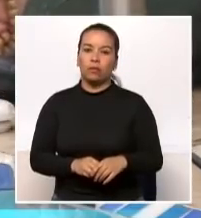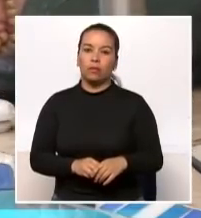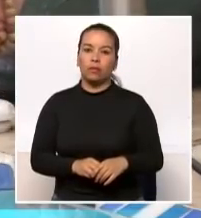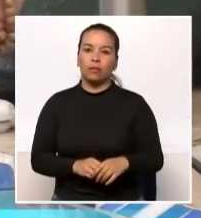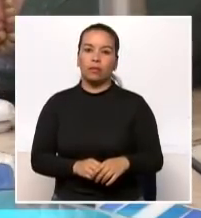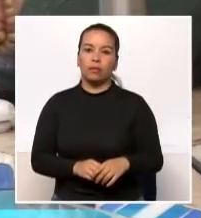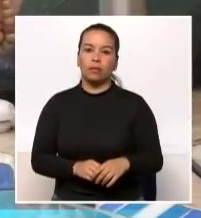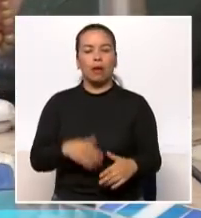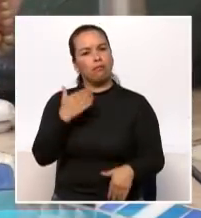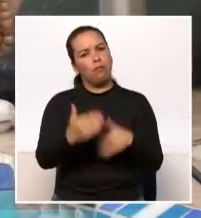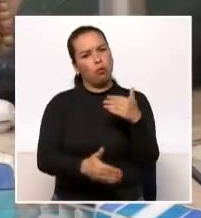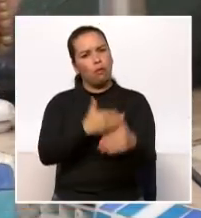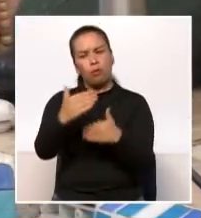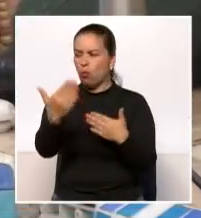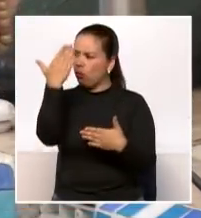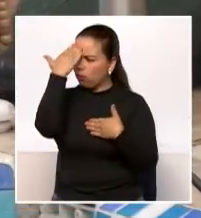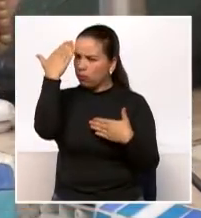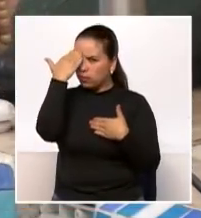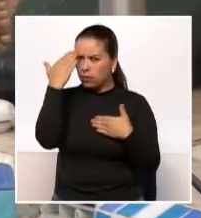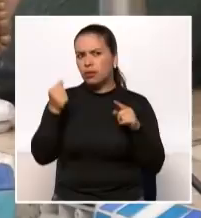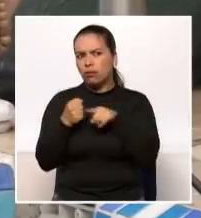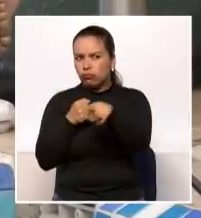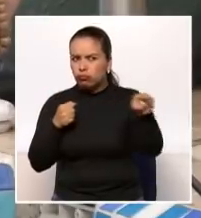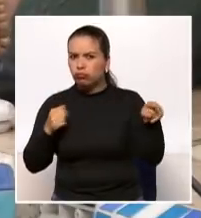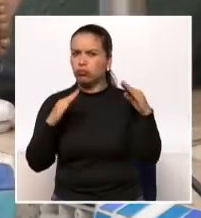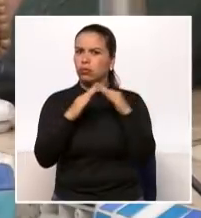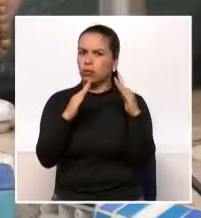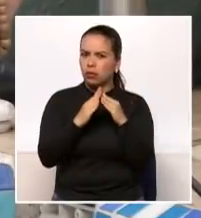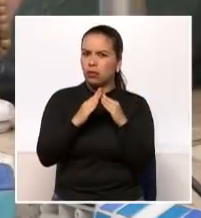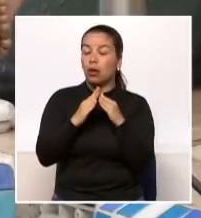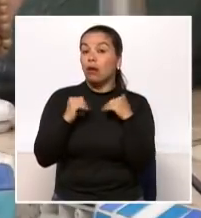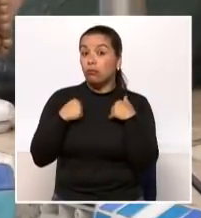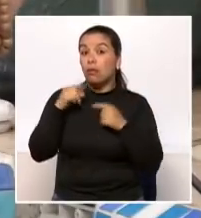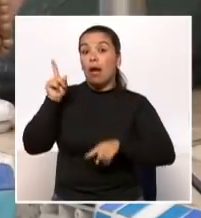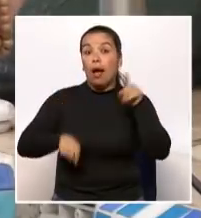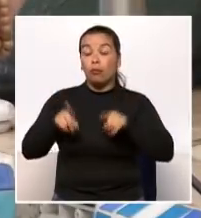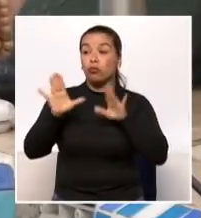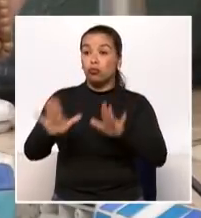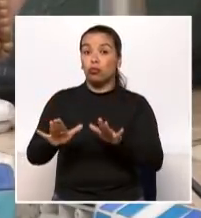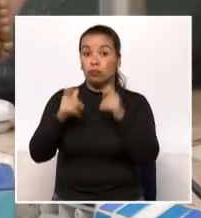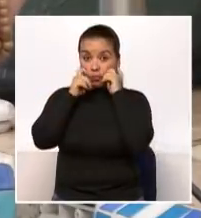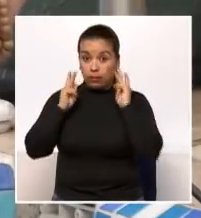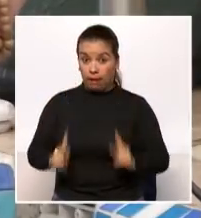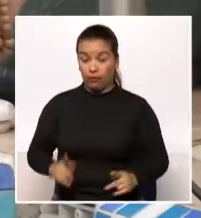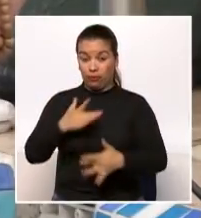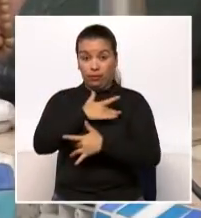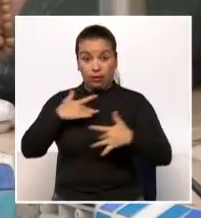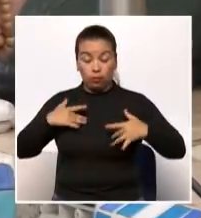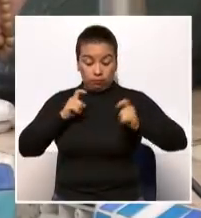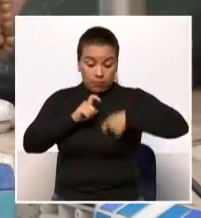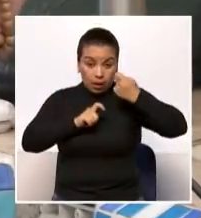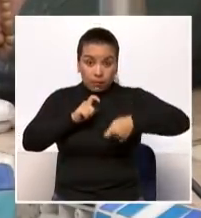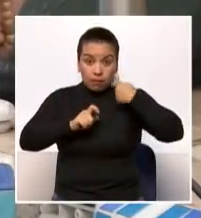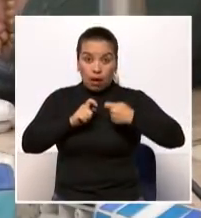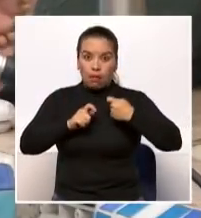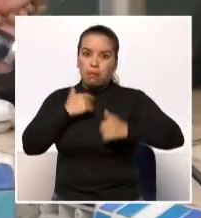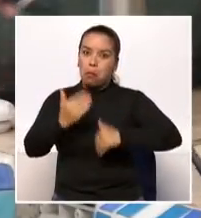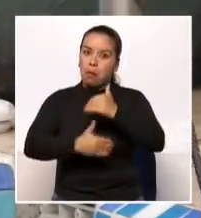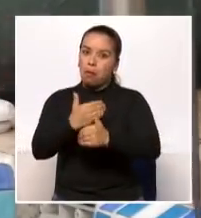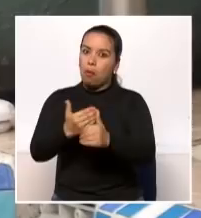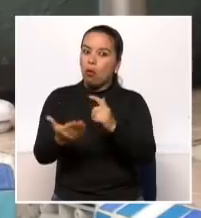esa conciencia en casa con los suyos, y eso ha permitido que muchos hábitos de salud y alimenticios pues los hemos ido